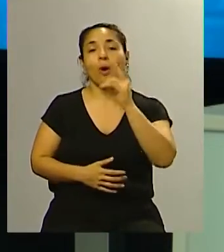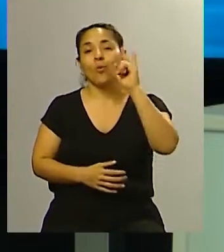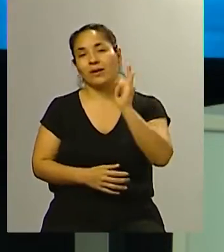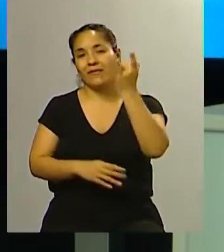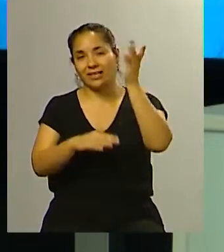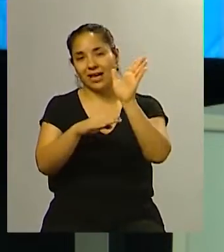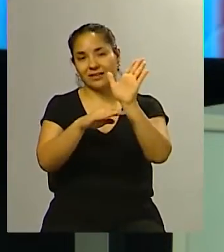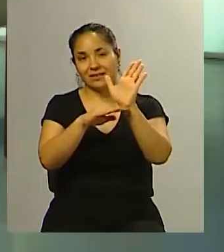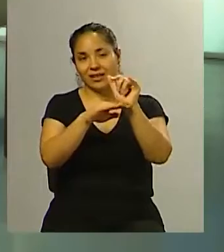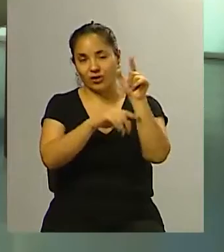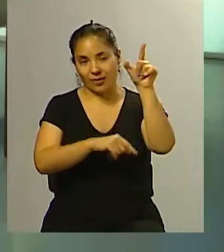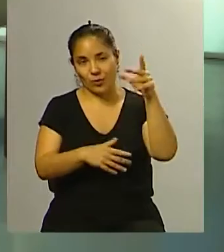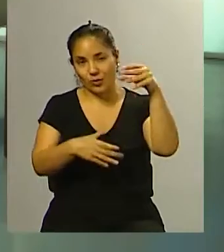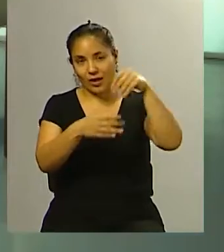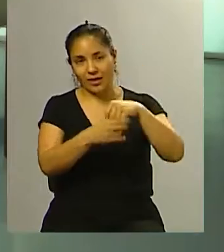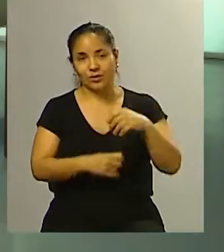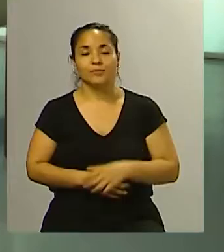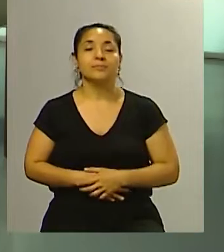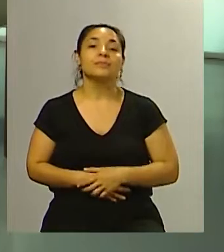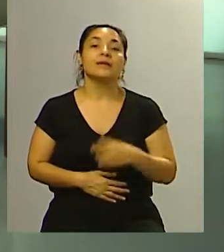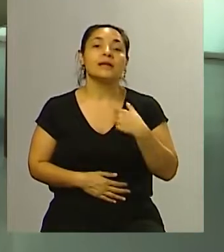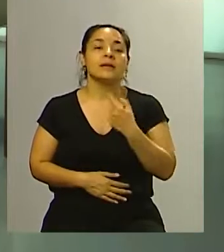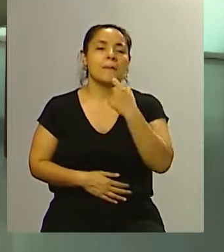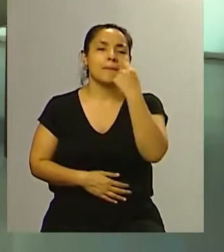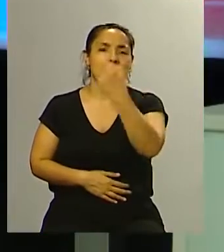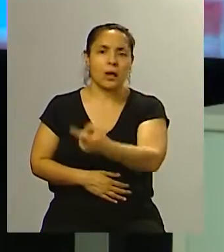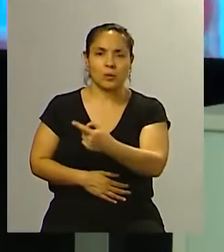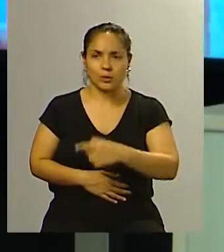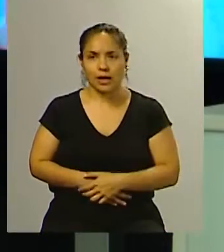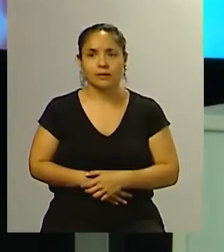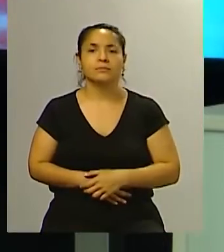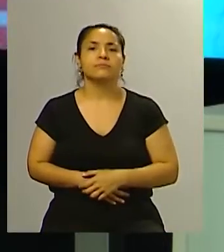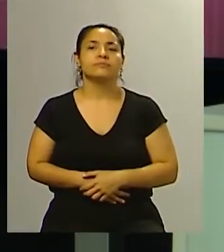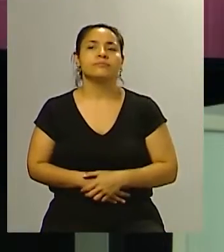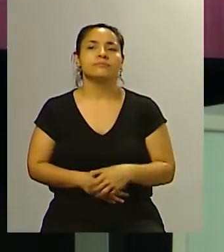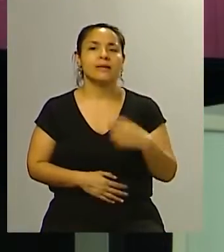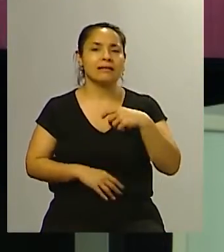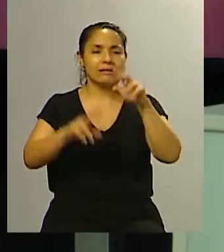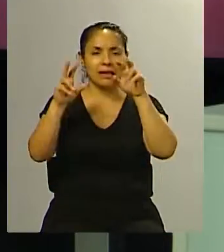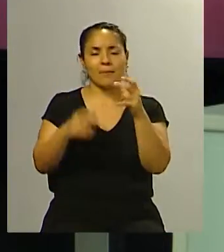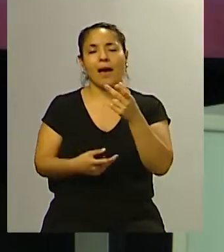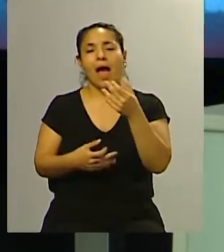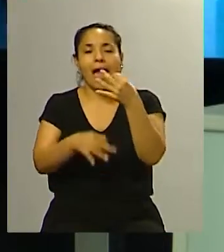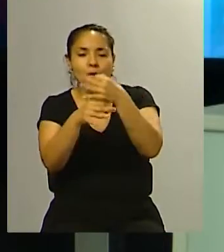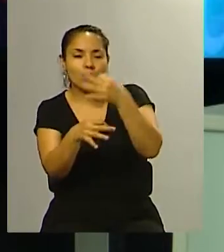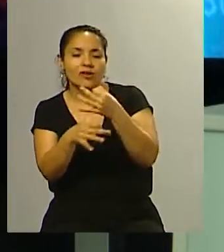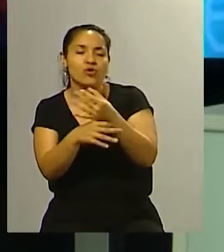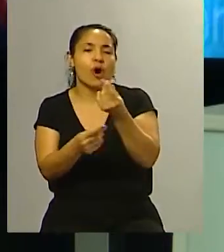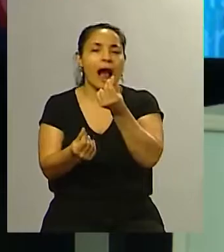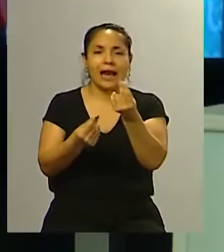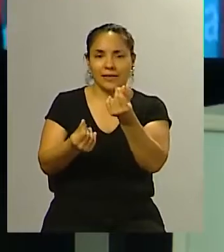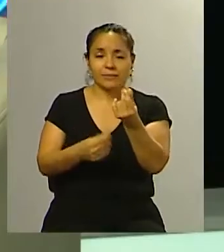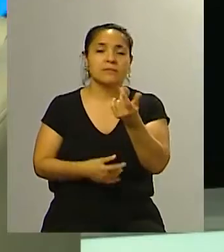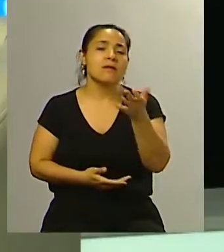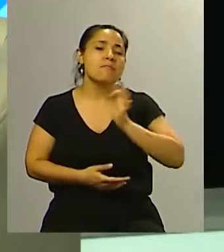Cuyo. Nora, yo te quería preguntar un poco porque en esto de evaluar la calidad educativa y teniendo en cuenta que se habló mucho en